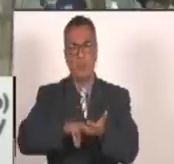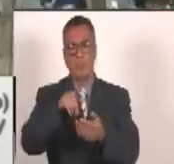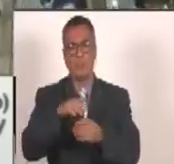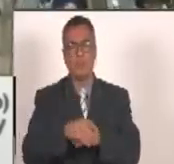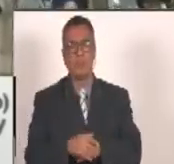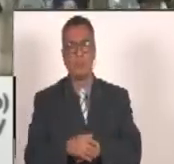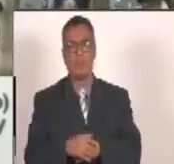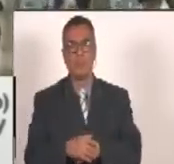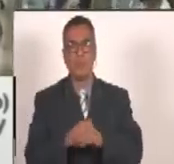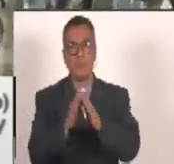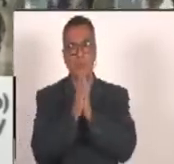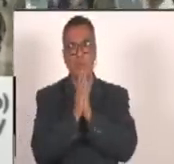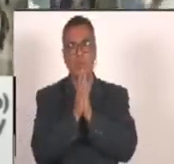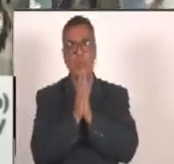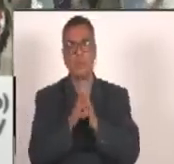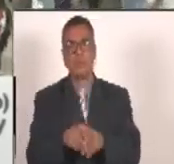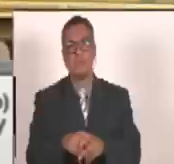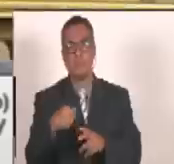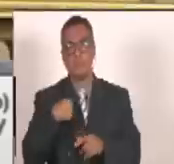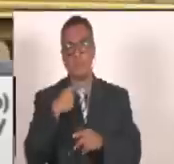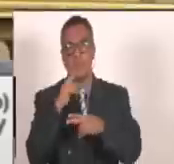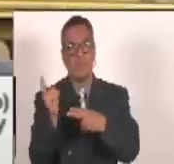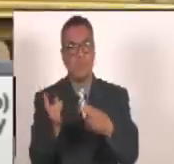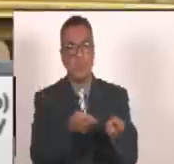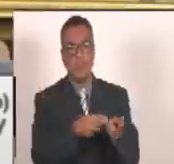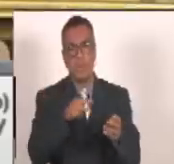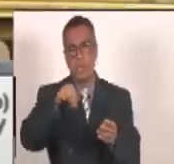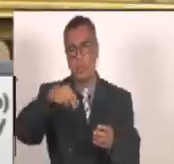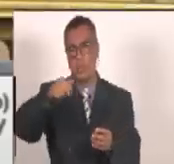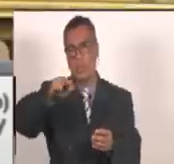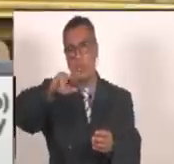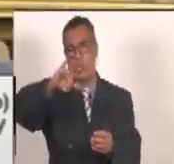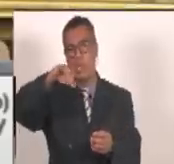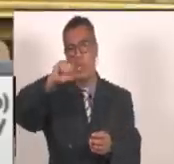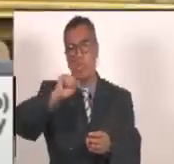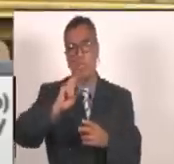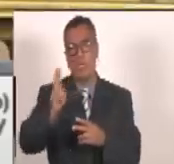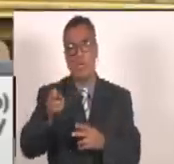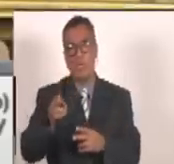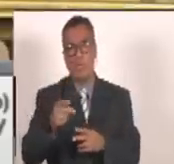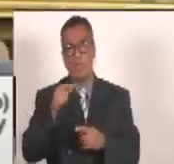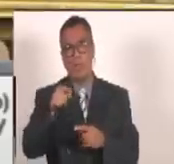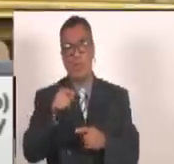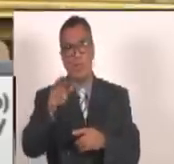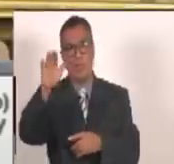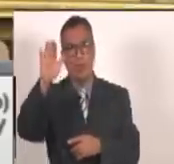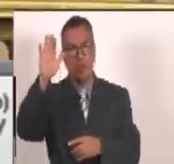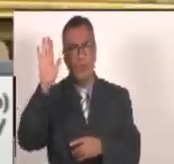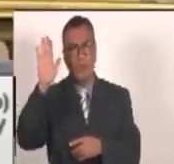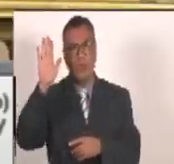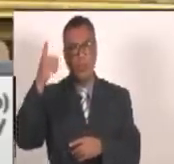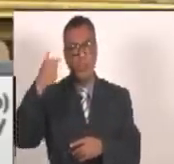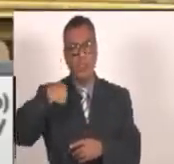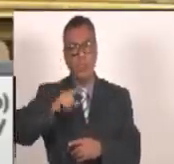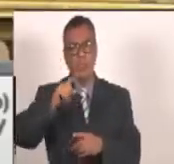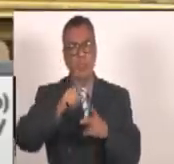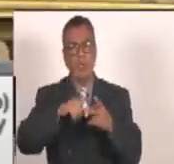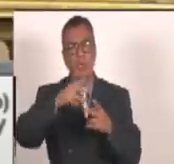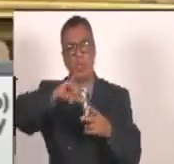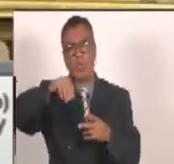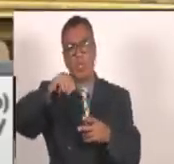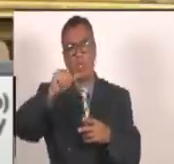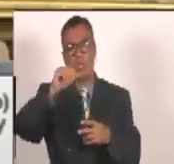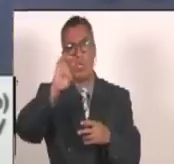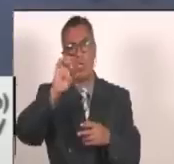aprobado. Por favor, invitamos a la ciudadana María Alejandra Hernández Aldana, que nos debe su juramento de ley, y al ciudadano